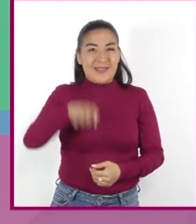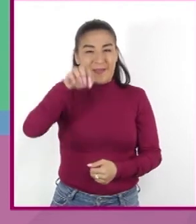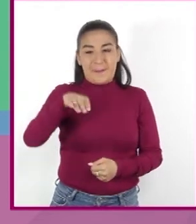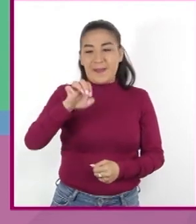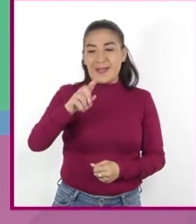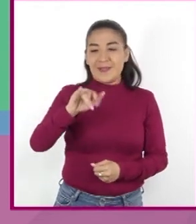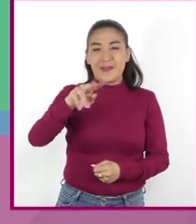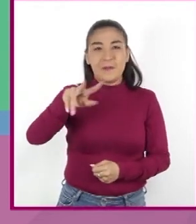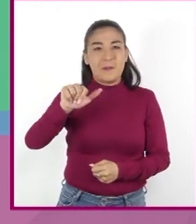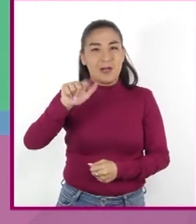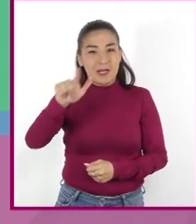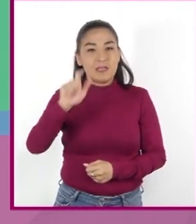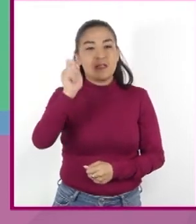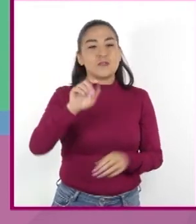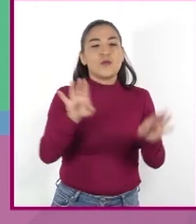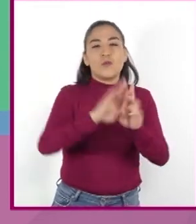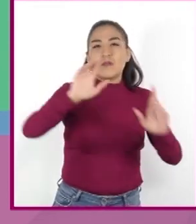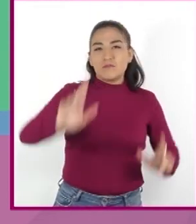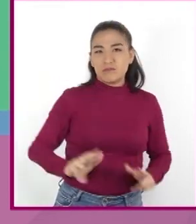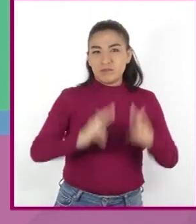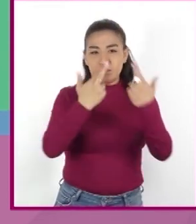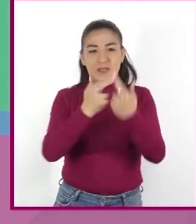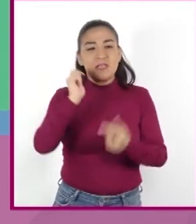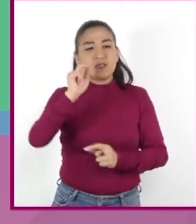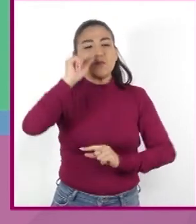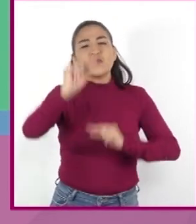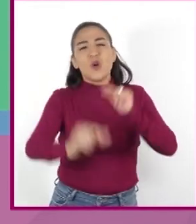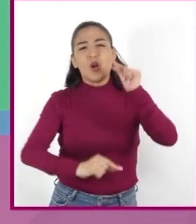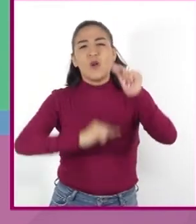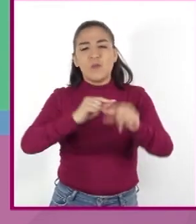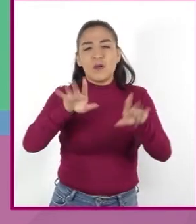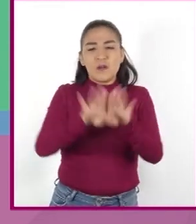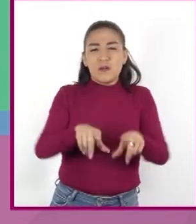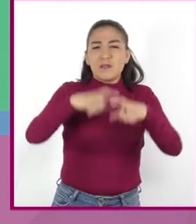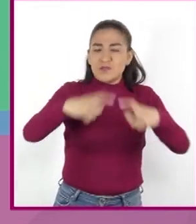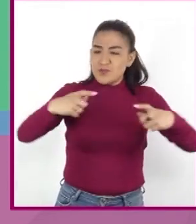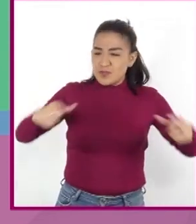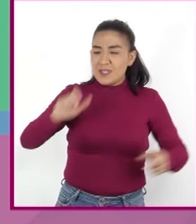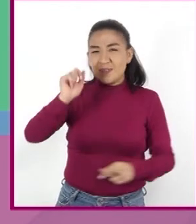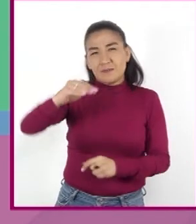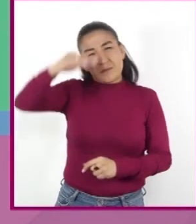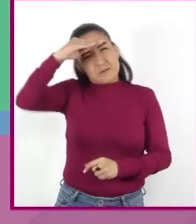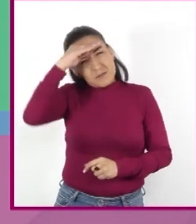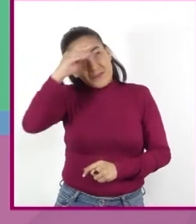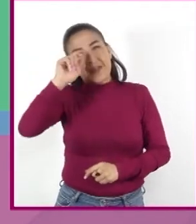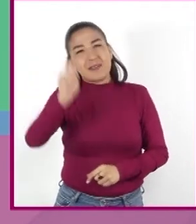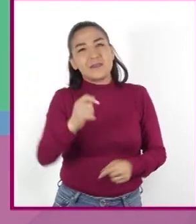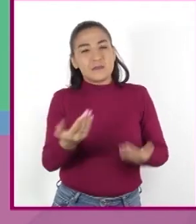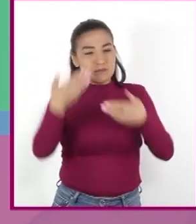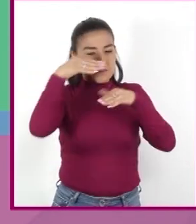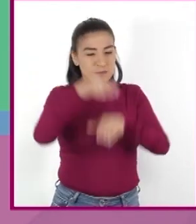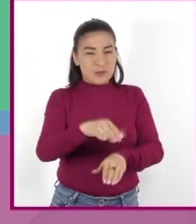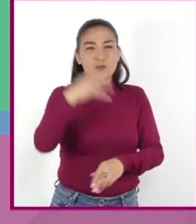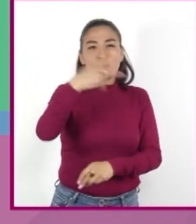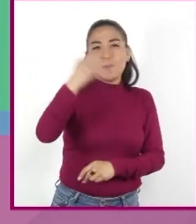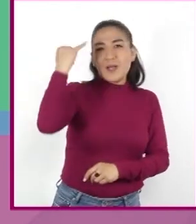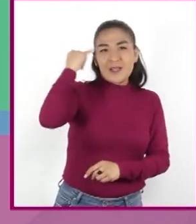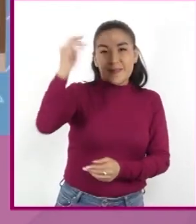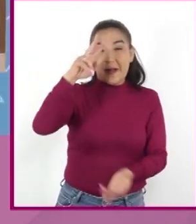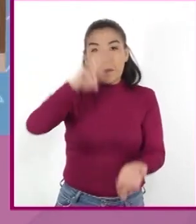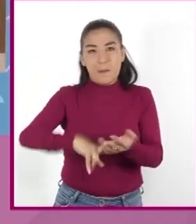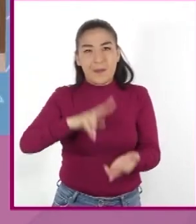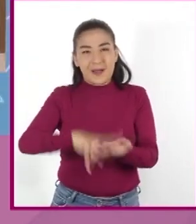mágicas y religiosas. Poco a poco comenzó a extenderse el pensamiento racional que dio paso a las ideas y valores